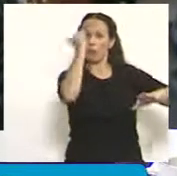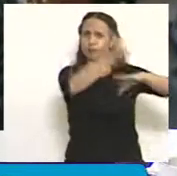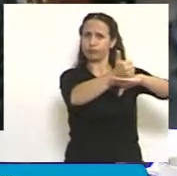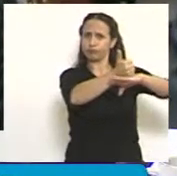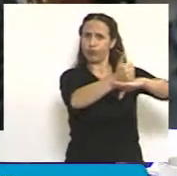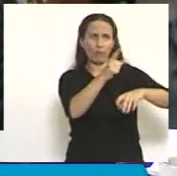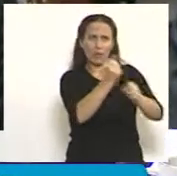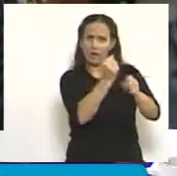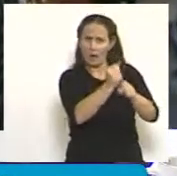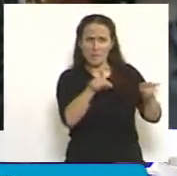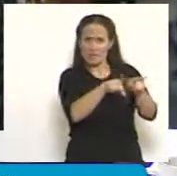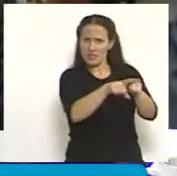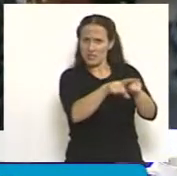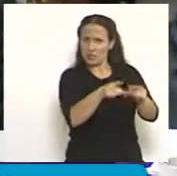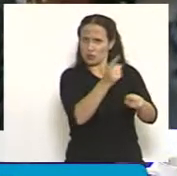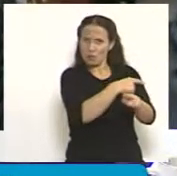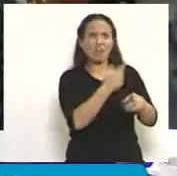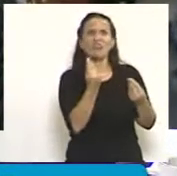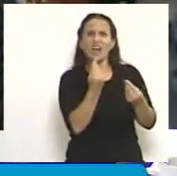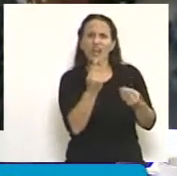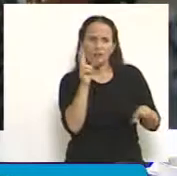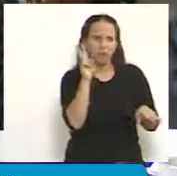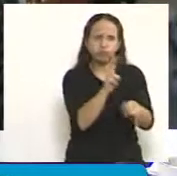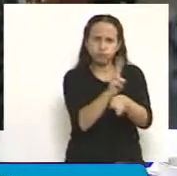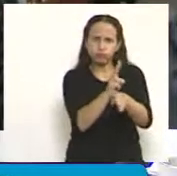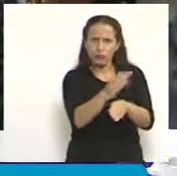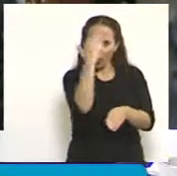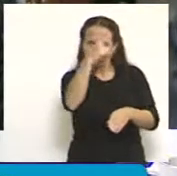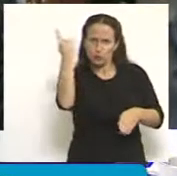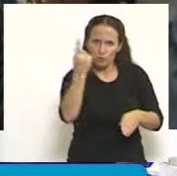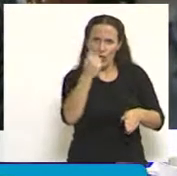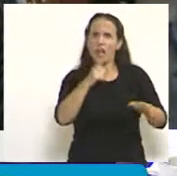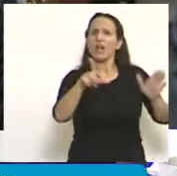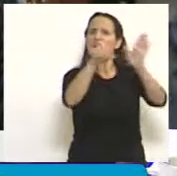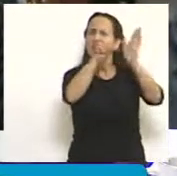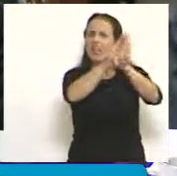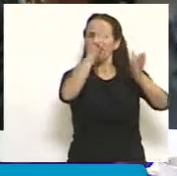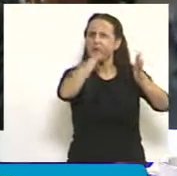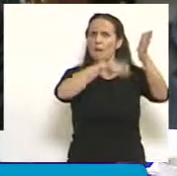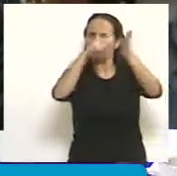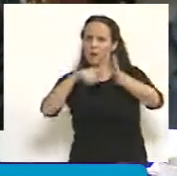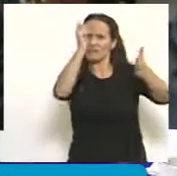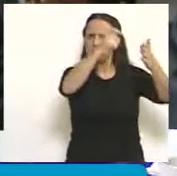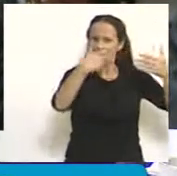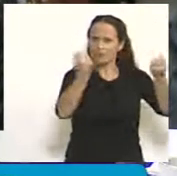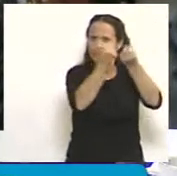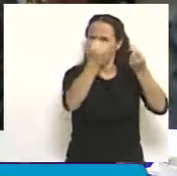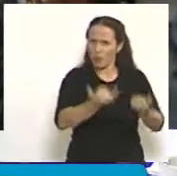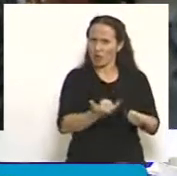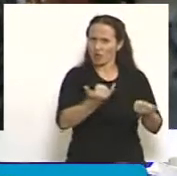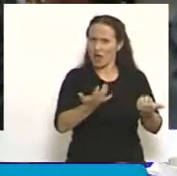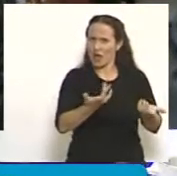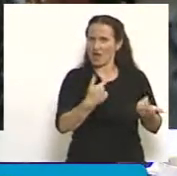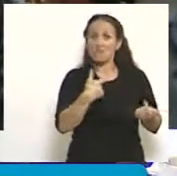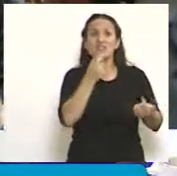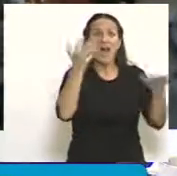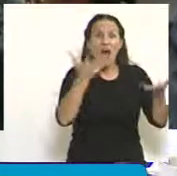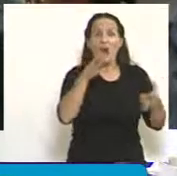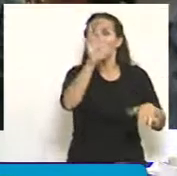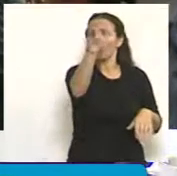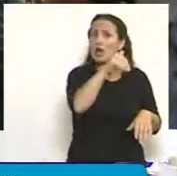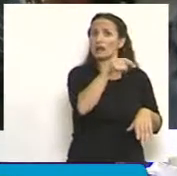con ella y dijo que sí, para decirle si necesitaba colaboración de algún otro fiscal, y la doctora Fein manifestó que